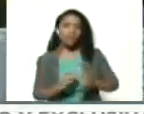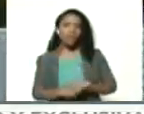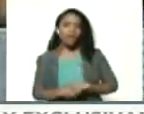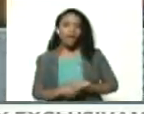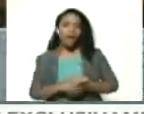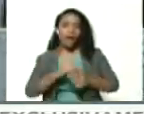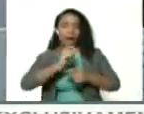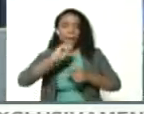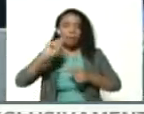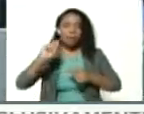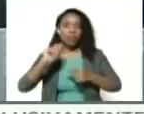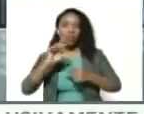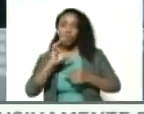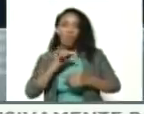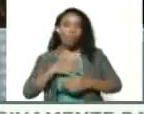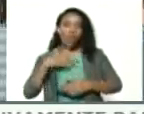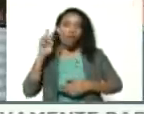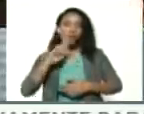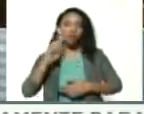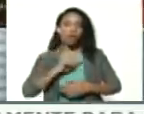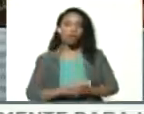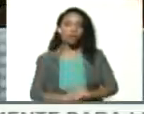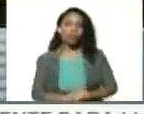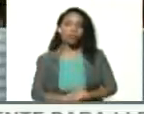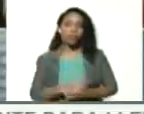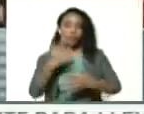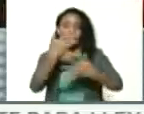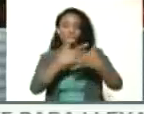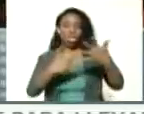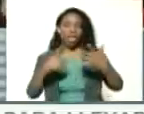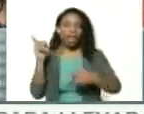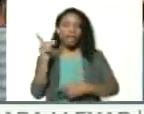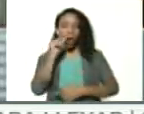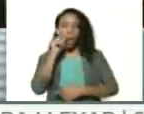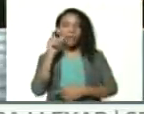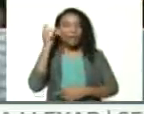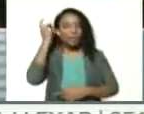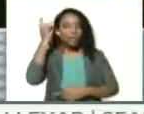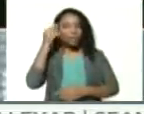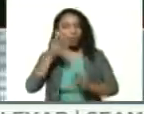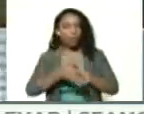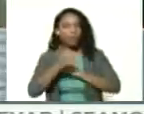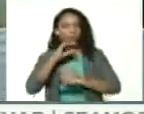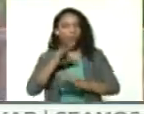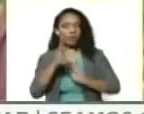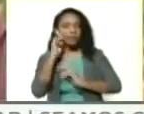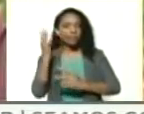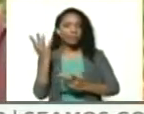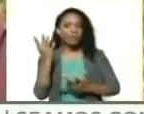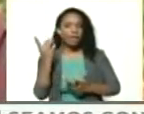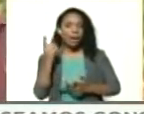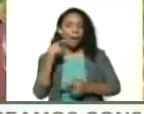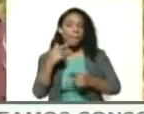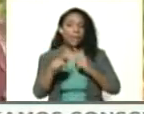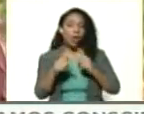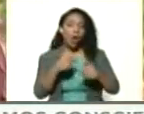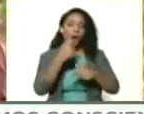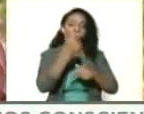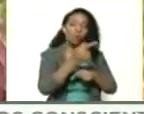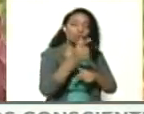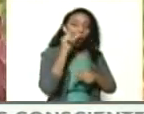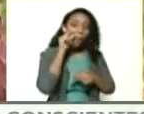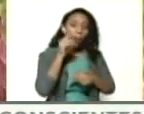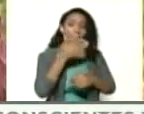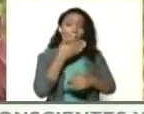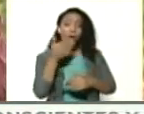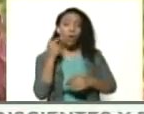bolígrafo quedó inservible. Ese es el relato del señor Carmona Oro. Pero el de Carmona Estanga es todavía